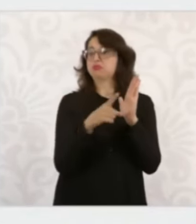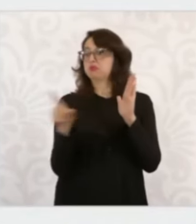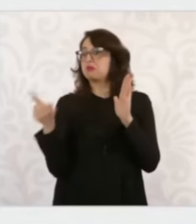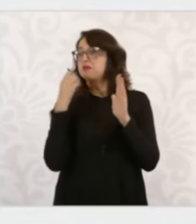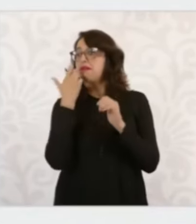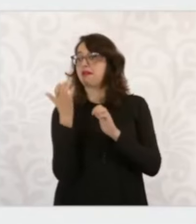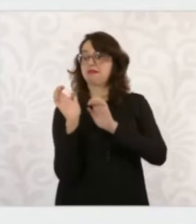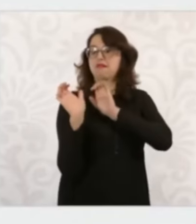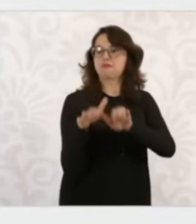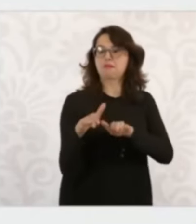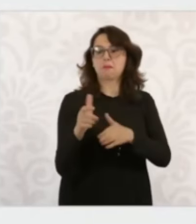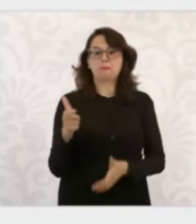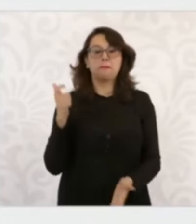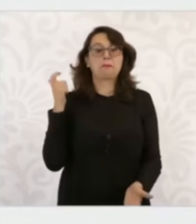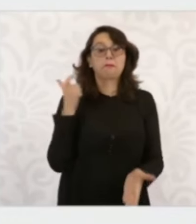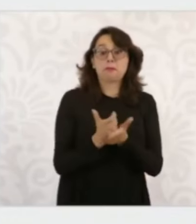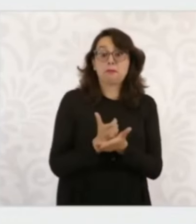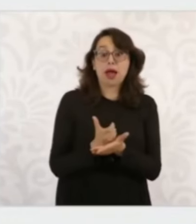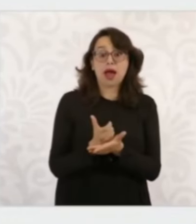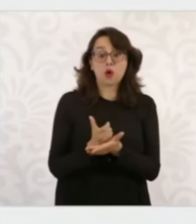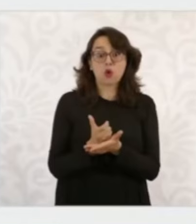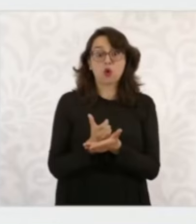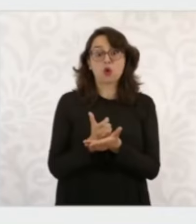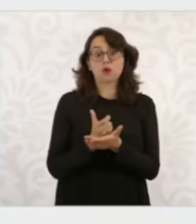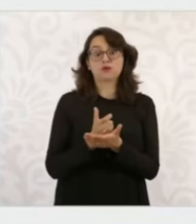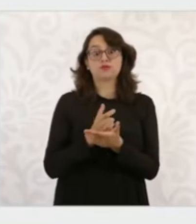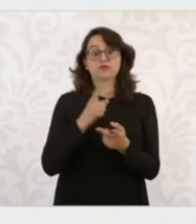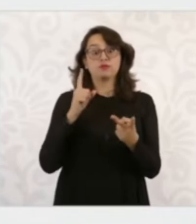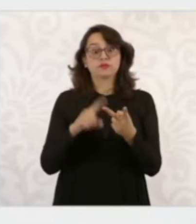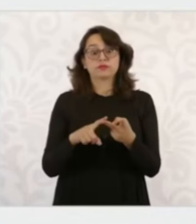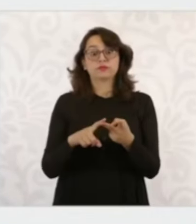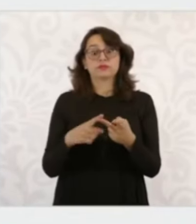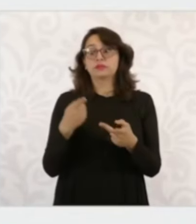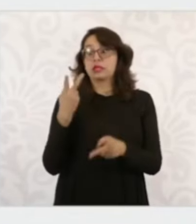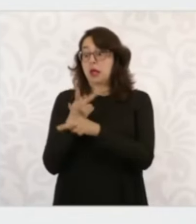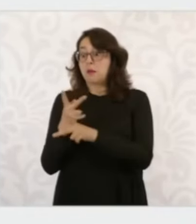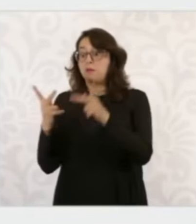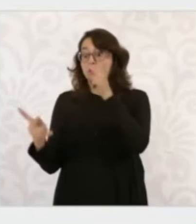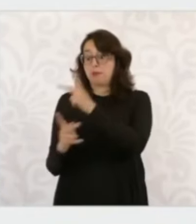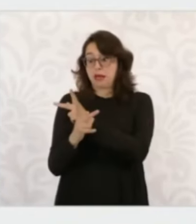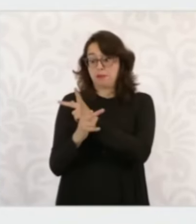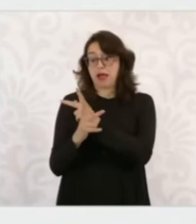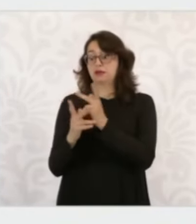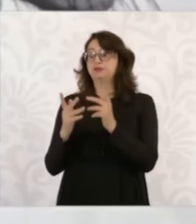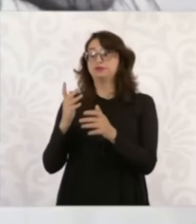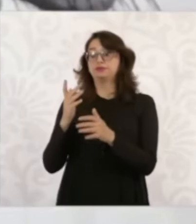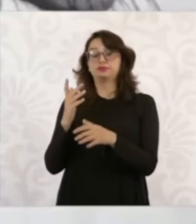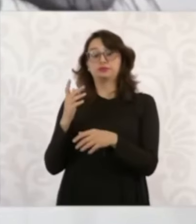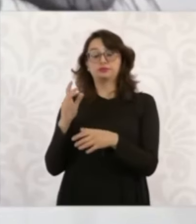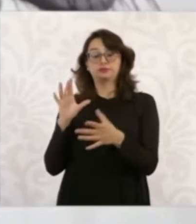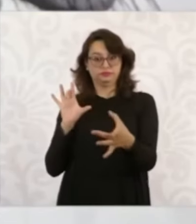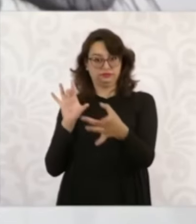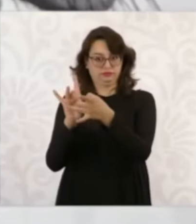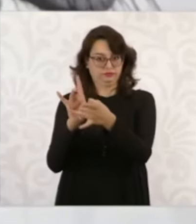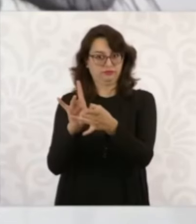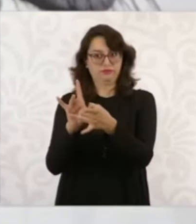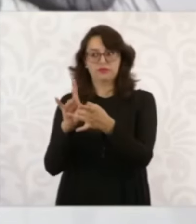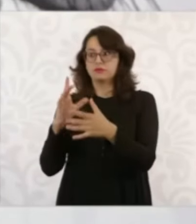inscripción, acababa con el llamado pase automático de las preparatorias a las